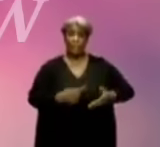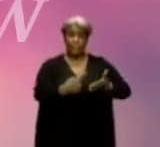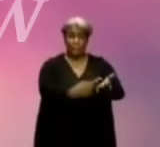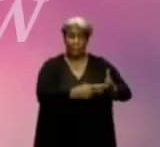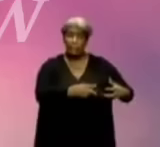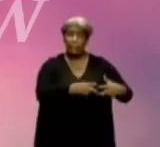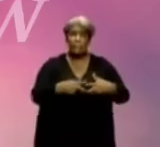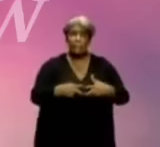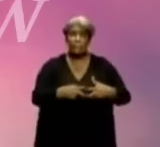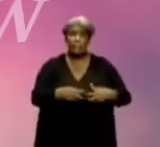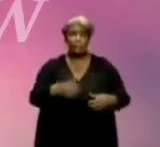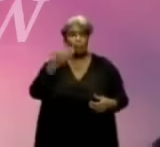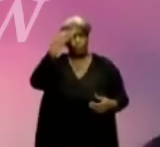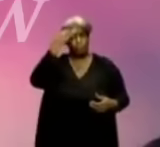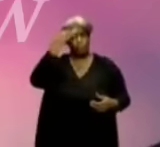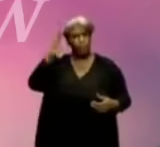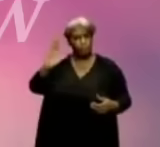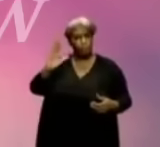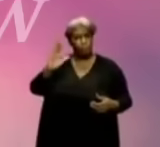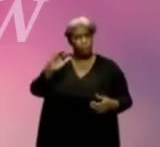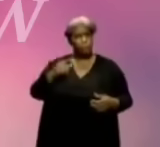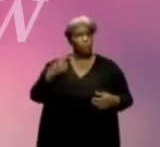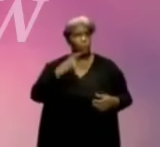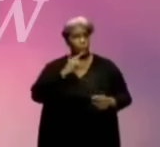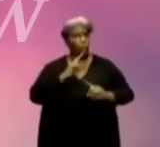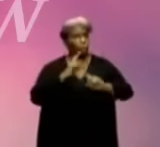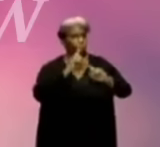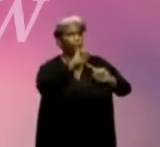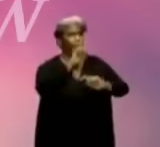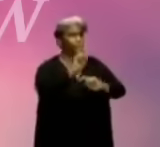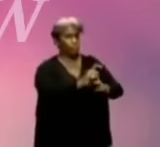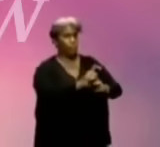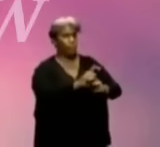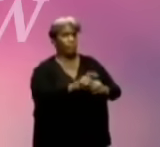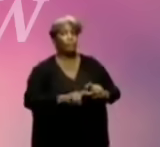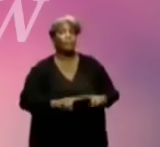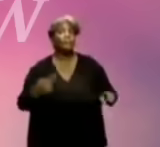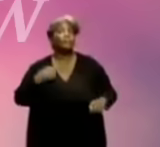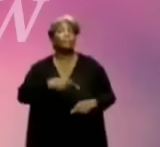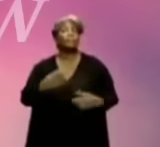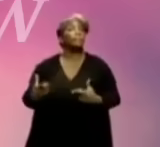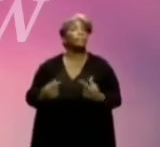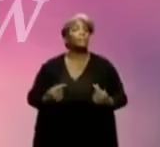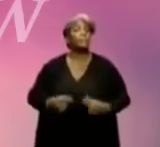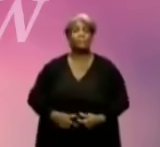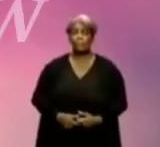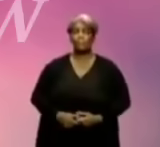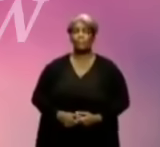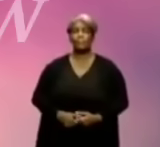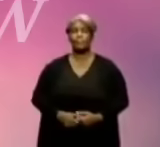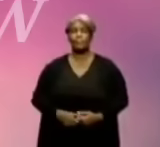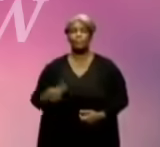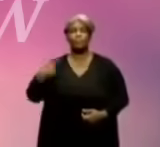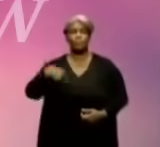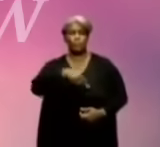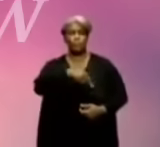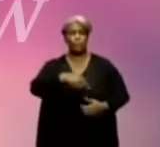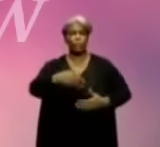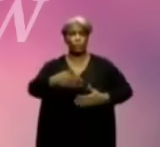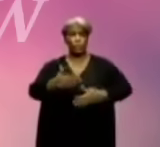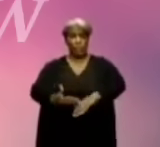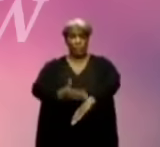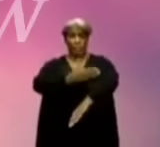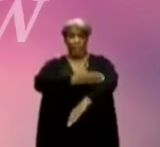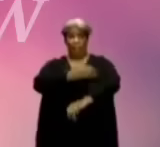mañana tenemos el gabinete de energía y lo voy a preguntar. Ahora, lo que sí nosotros hemos hecho, incluso lo vamos a lograr antes